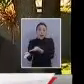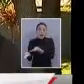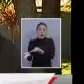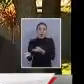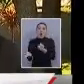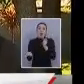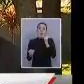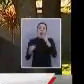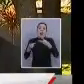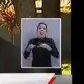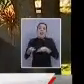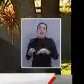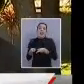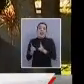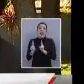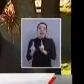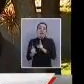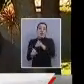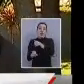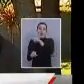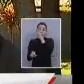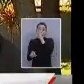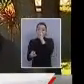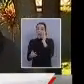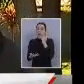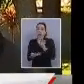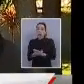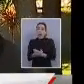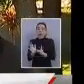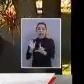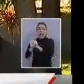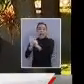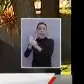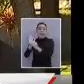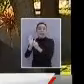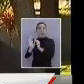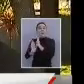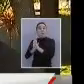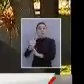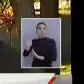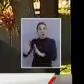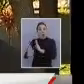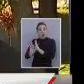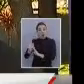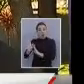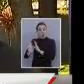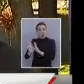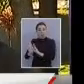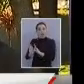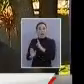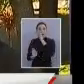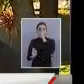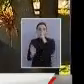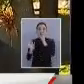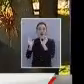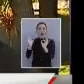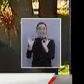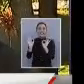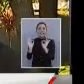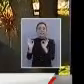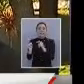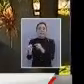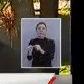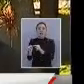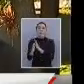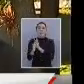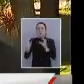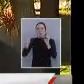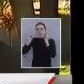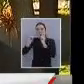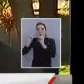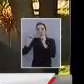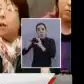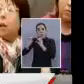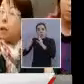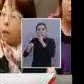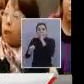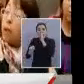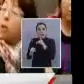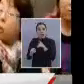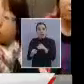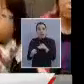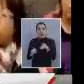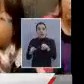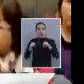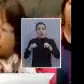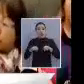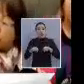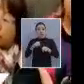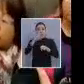son los derechos que también estos perros tienen. Hay una ley que los protege, son perros especiales, que tienen mucho entrenamiento. Su